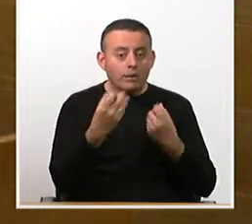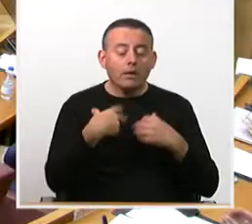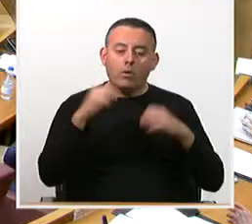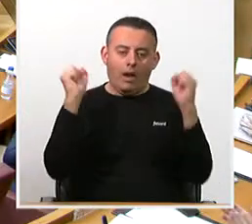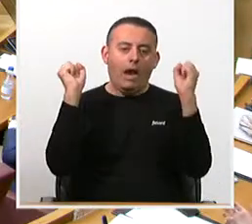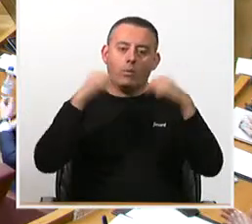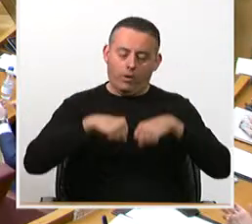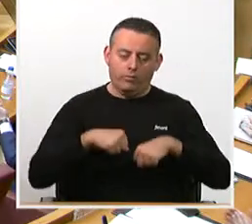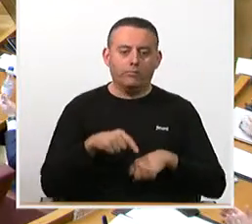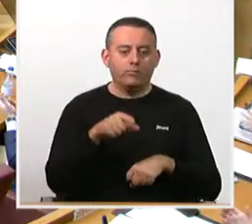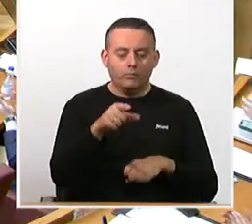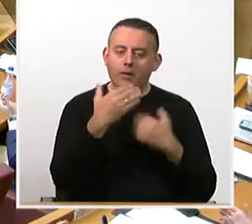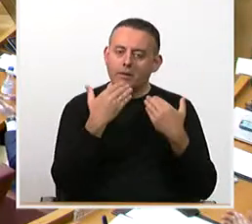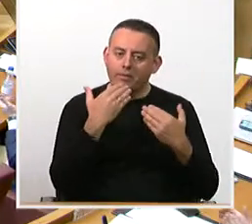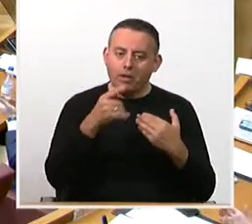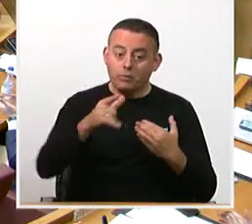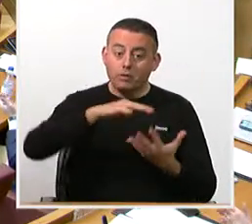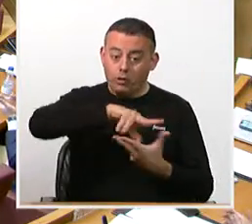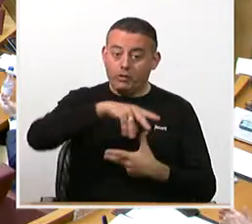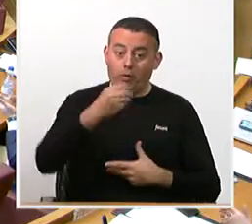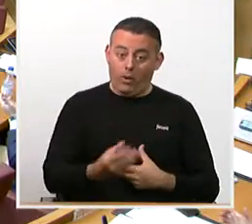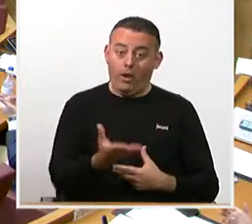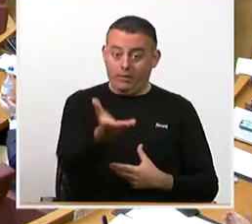gracias muchas